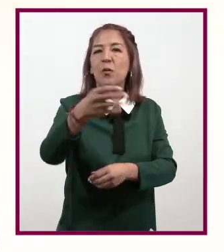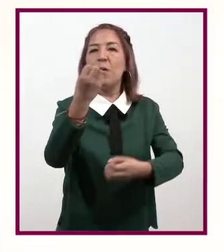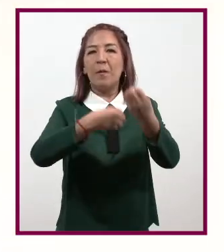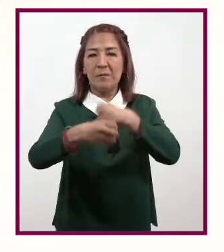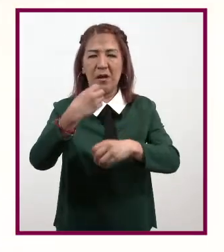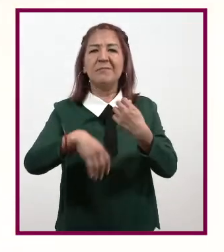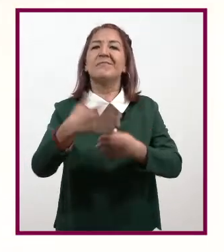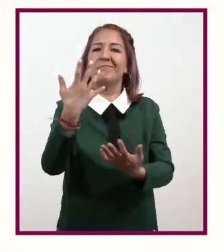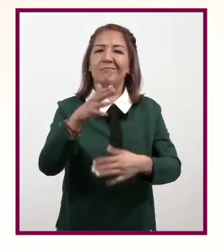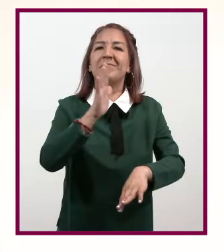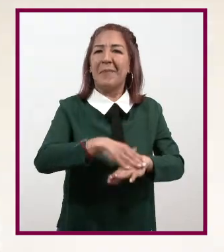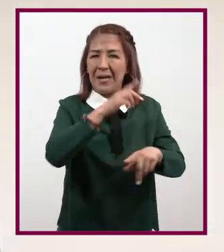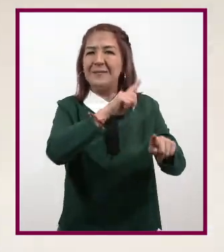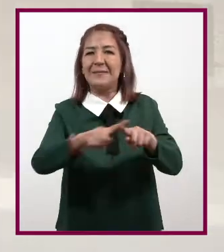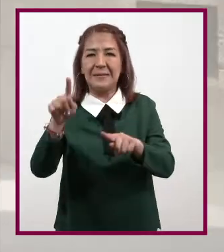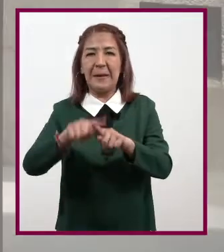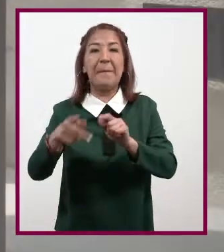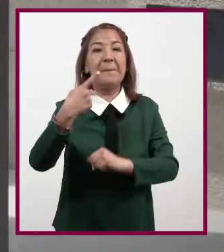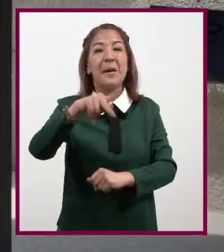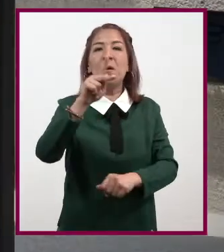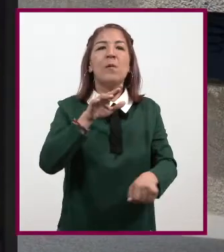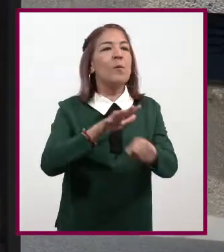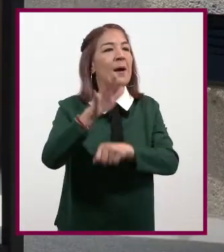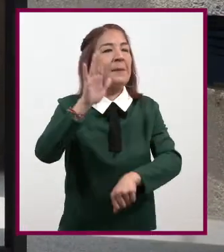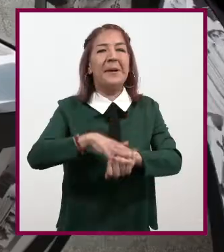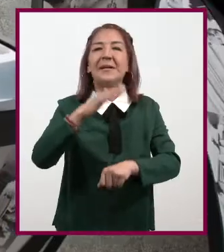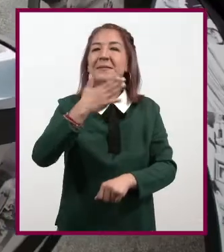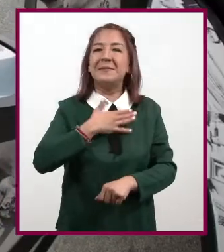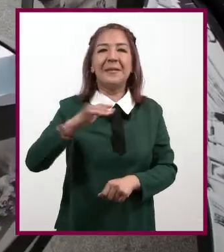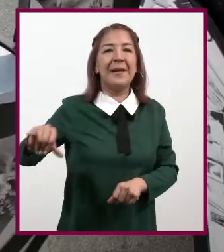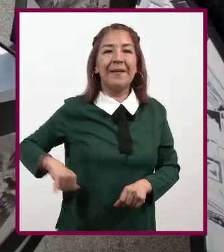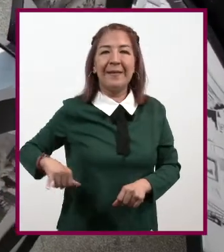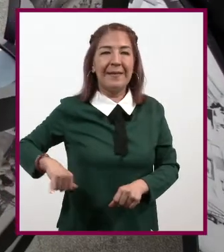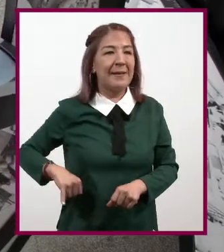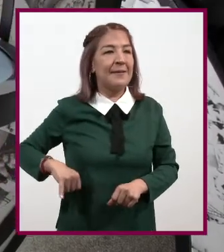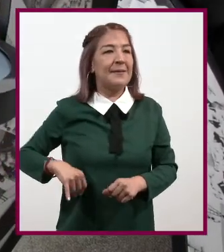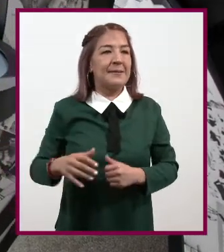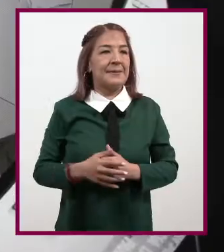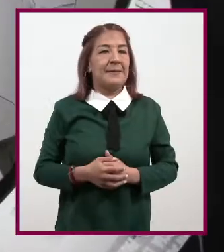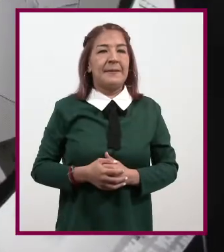muy variada, pero me interesa mucho